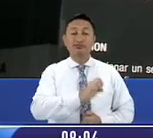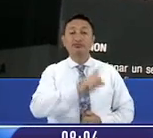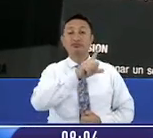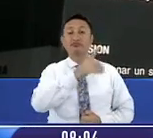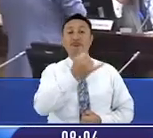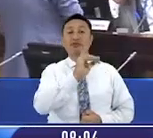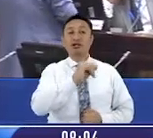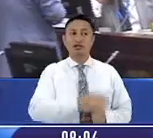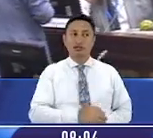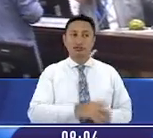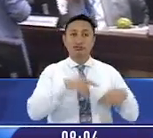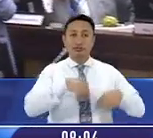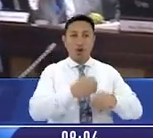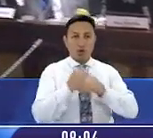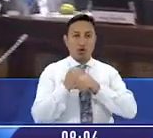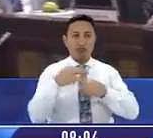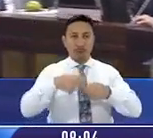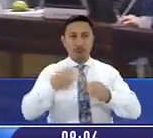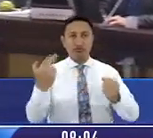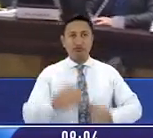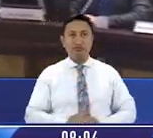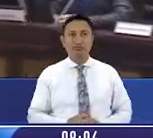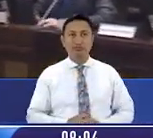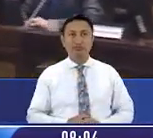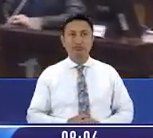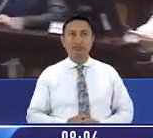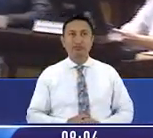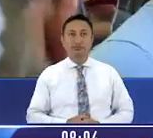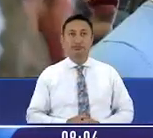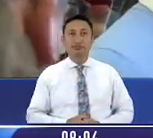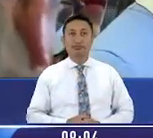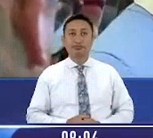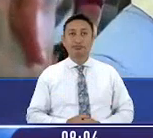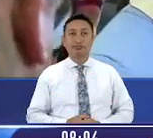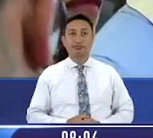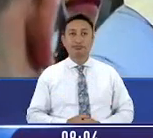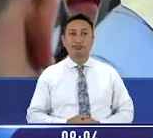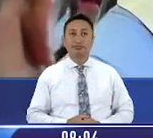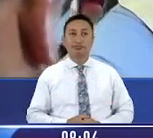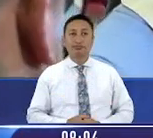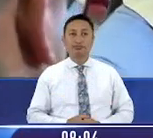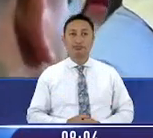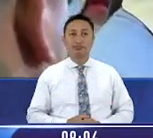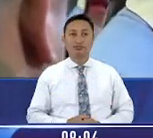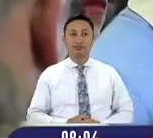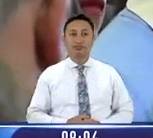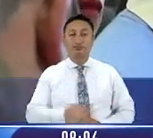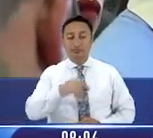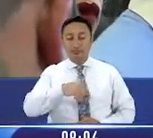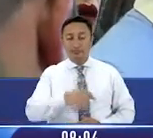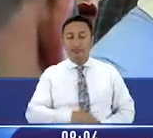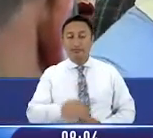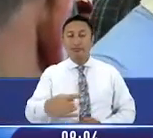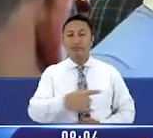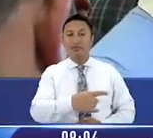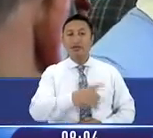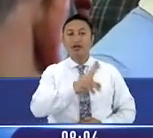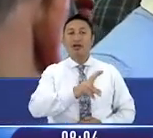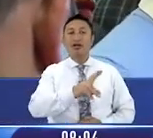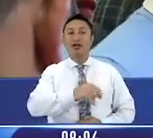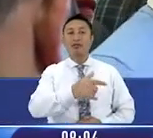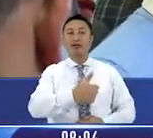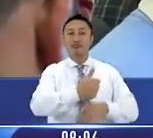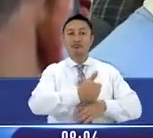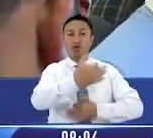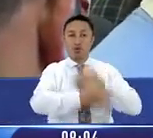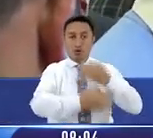sido obligada a renunciar este miércoles. Es justamente repartirse el asunto de la judicatura, politizar a